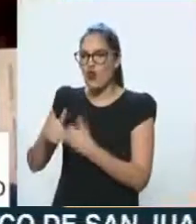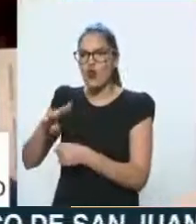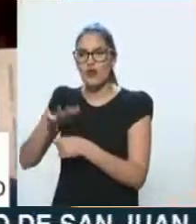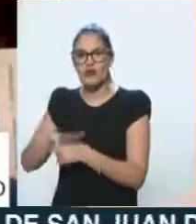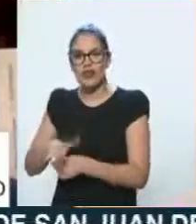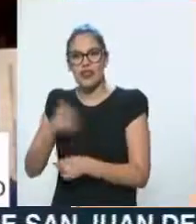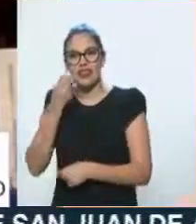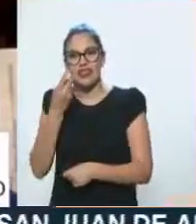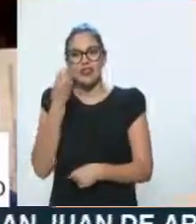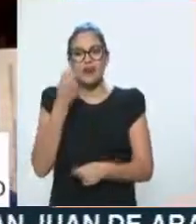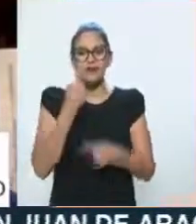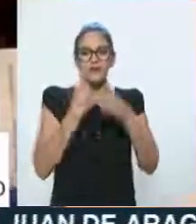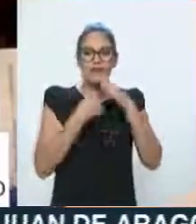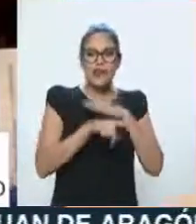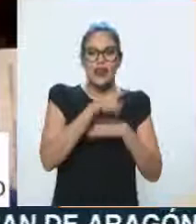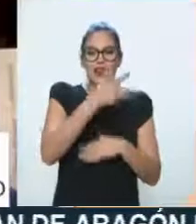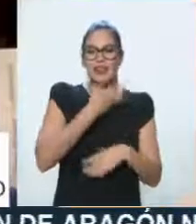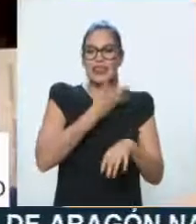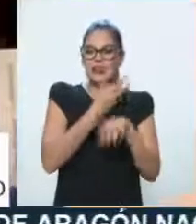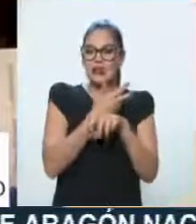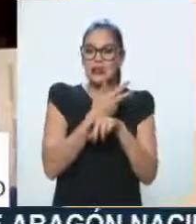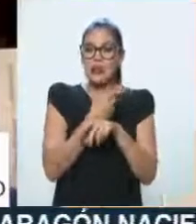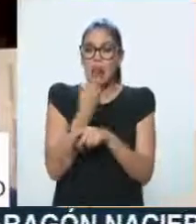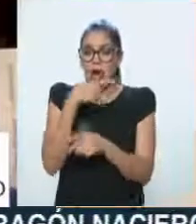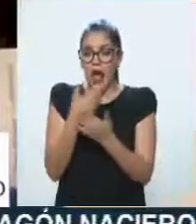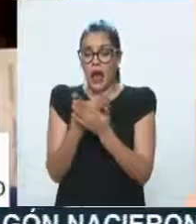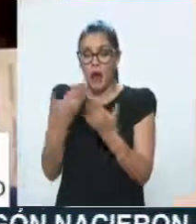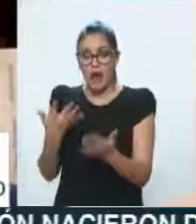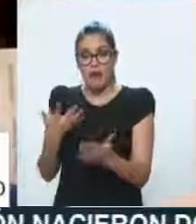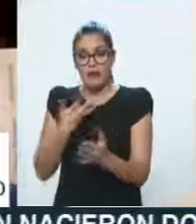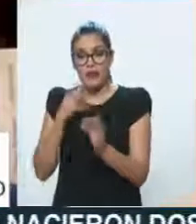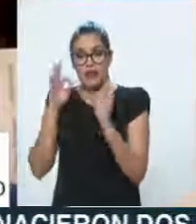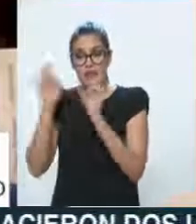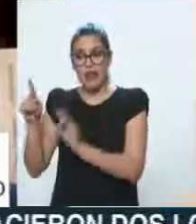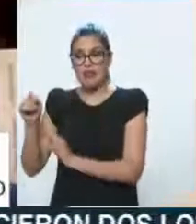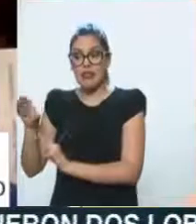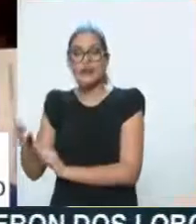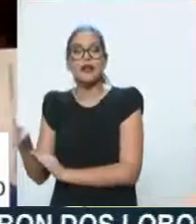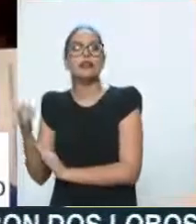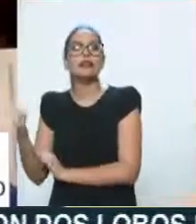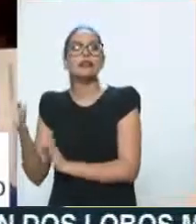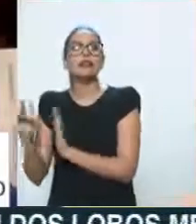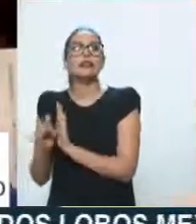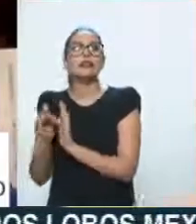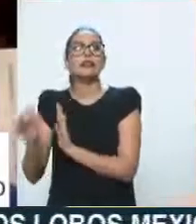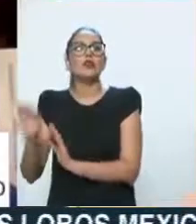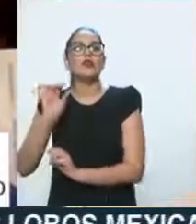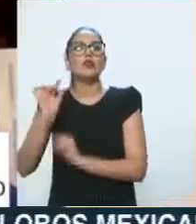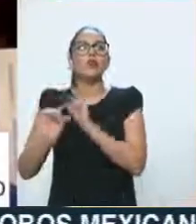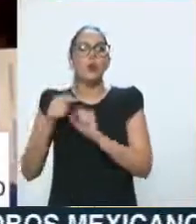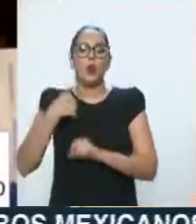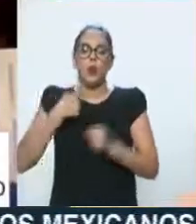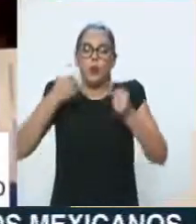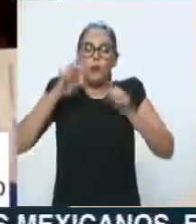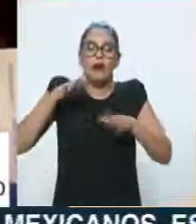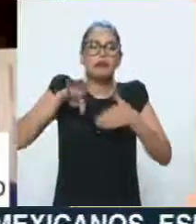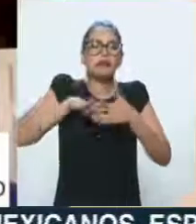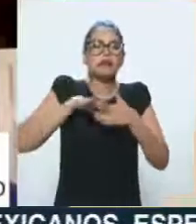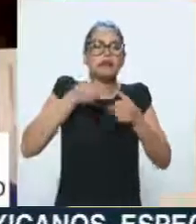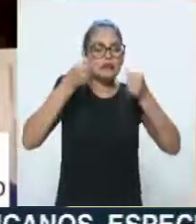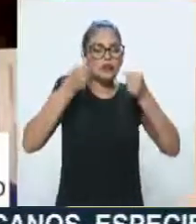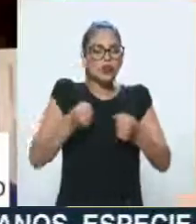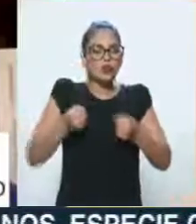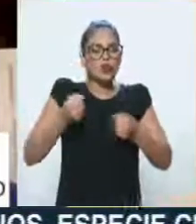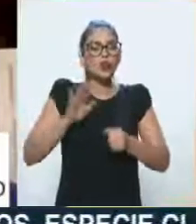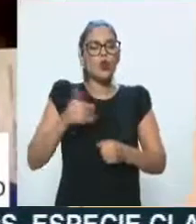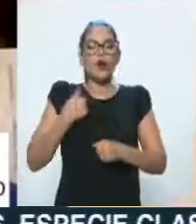sectores proteccionistas en Estados Unidos, pero tener la base del TEMEC es algo que nos da una serie de garantías, es una póliza